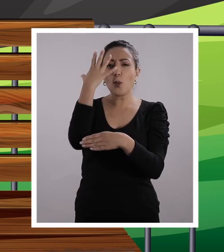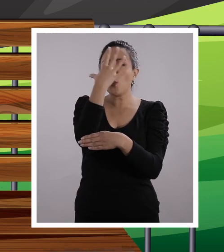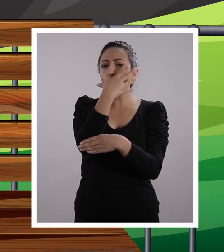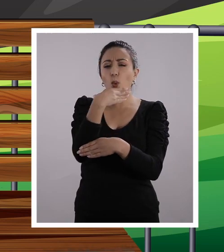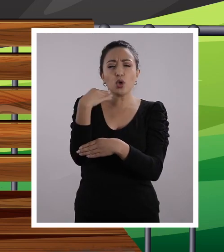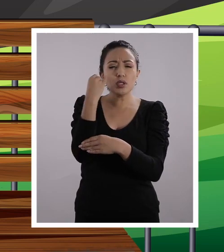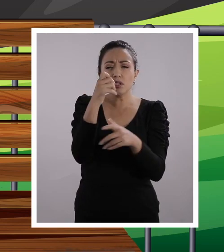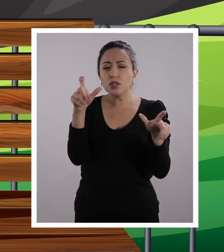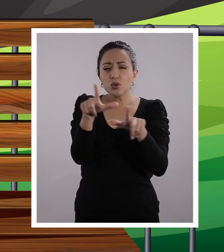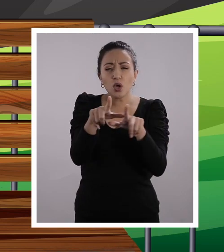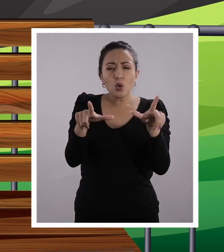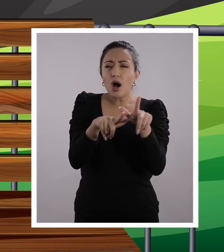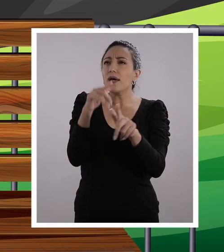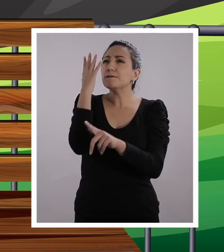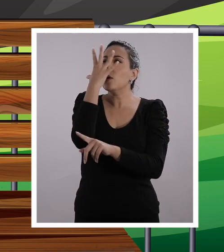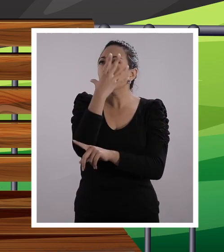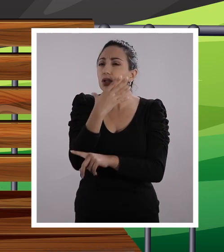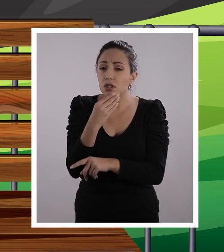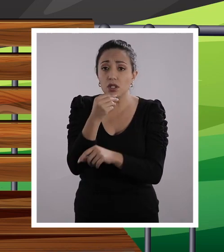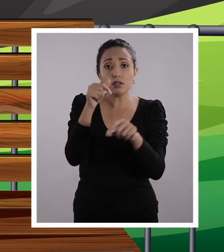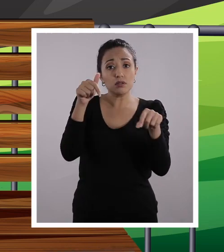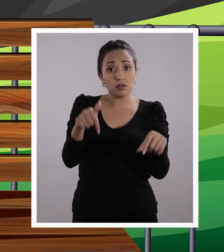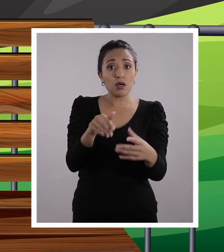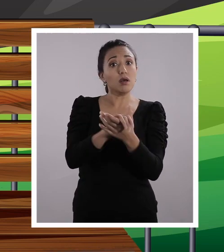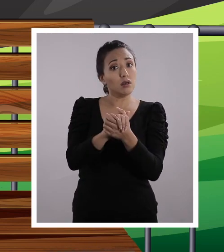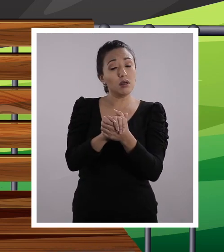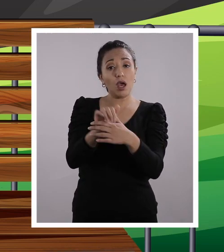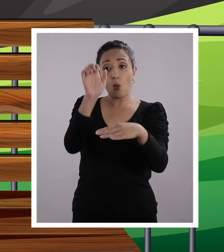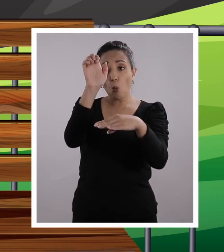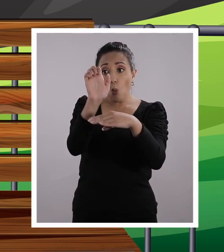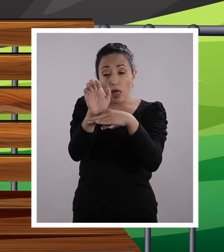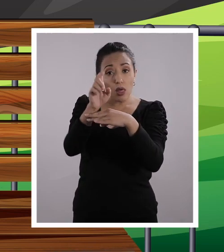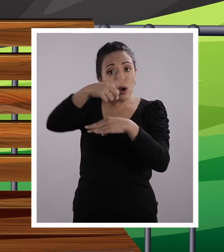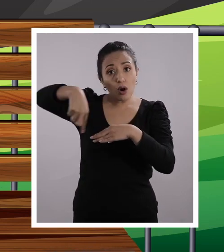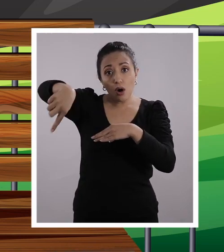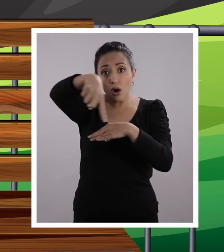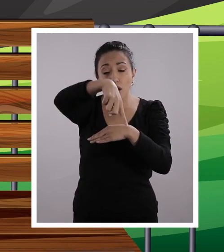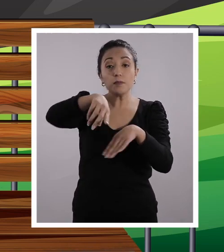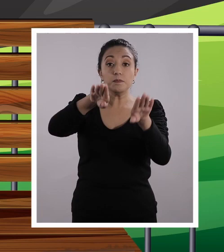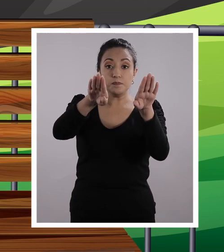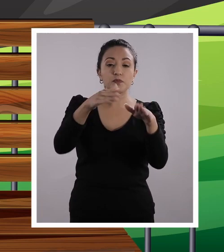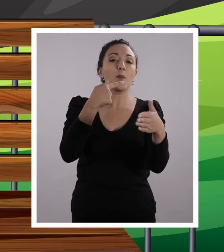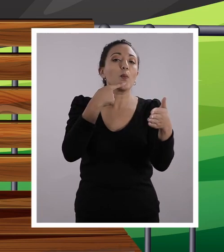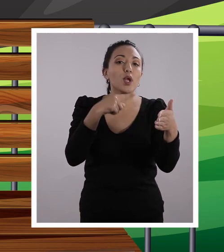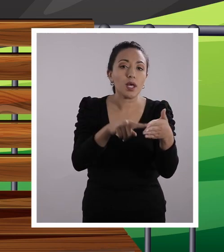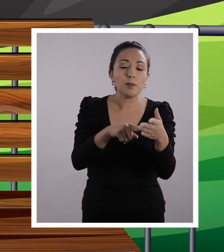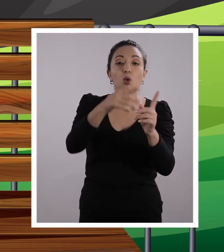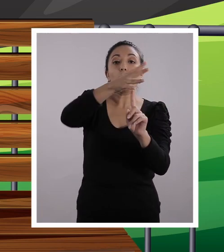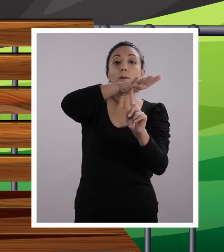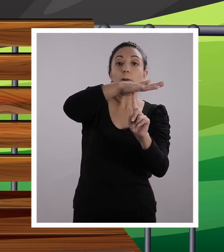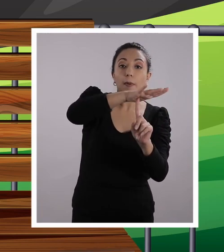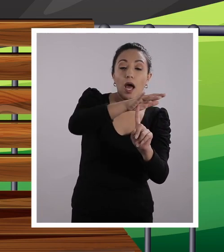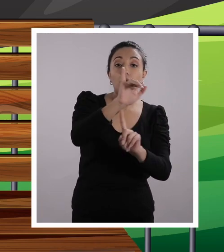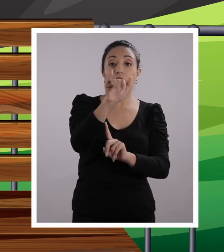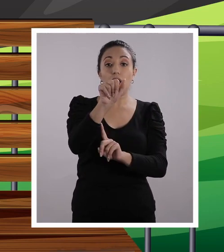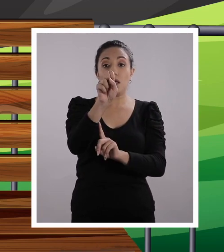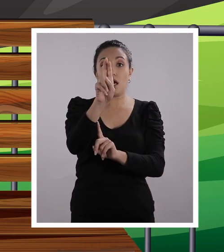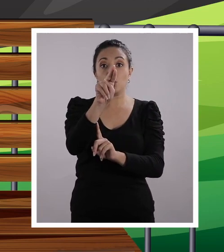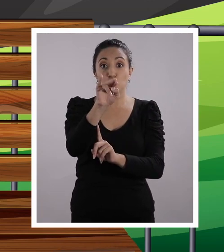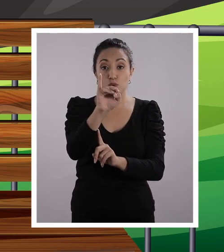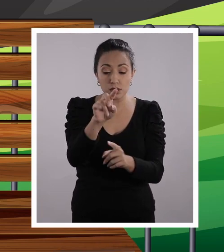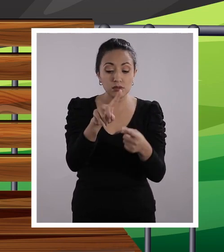lugares que son maravillosos para nosotros sí que nos representan por ejemplo el parque nacional yasuní